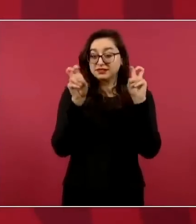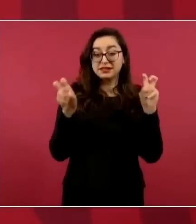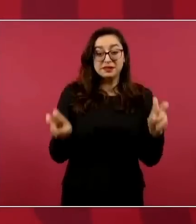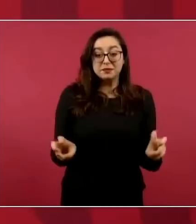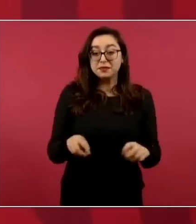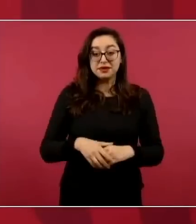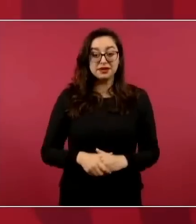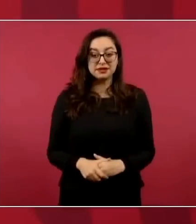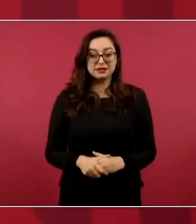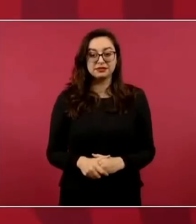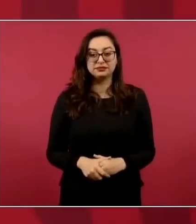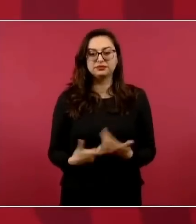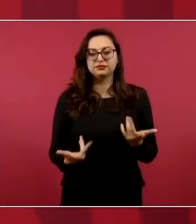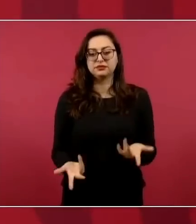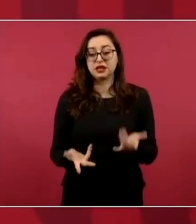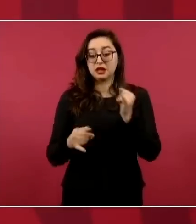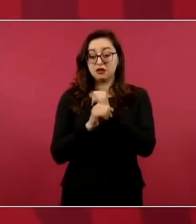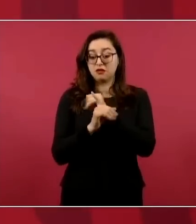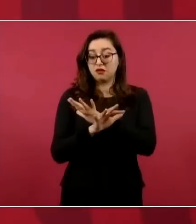este asunto de la información